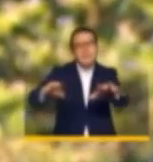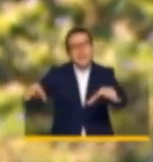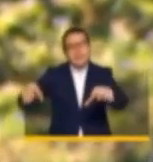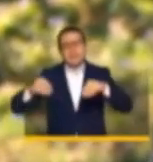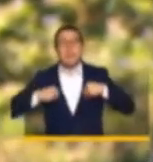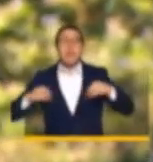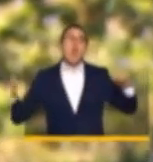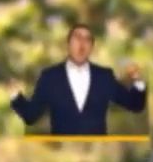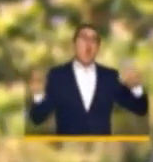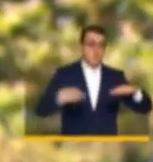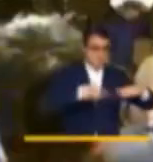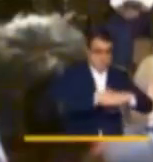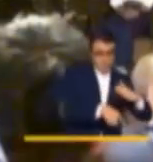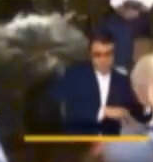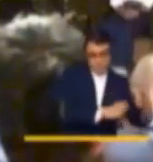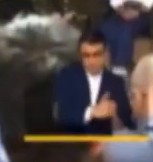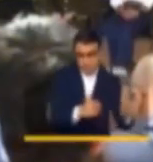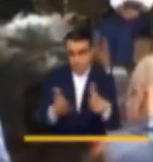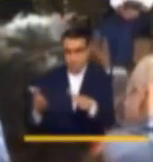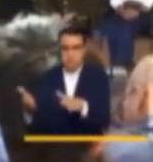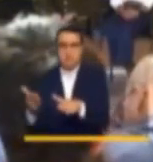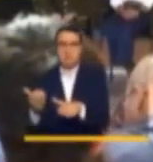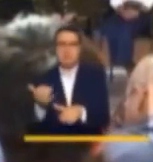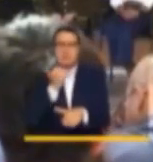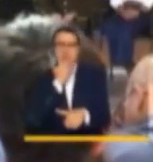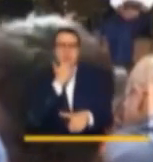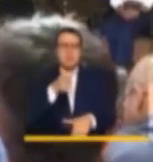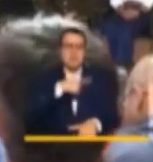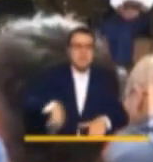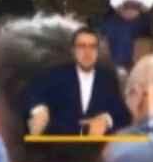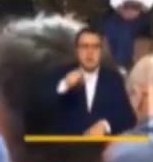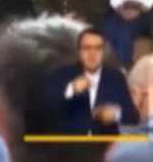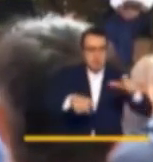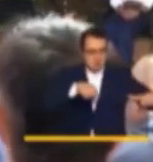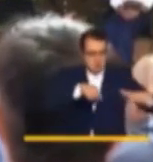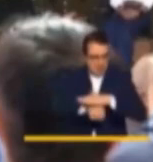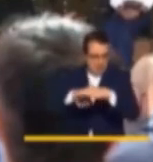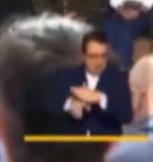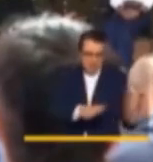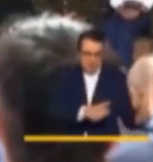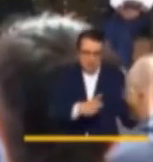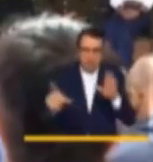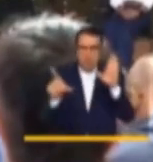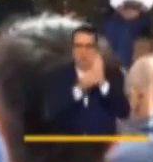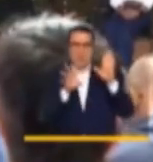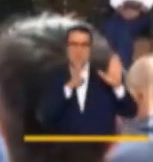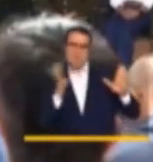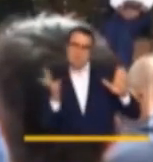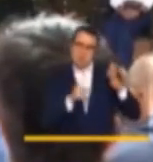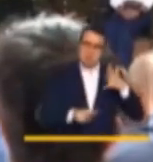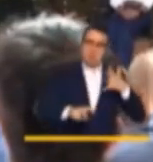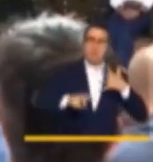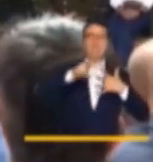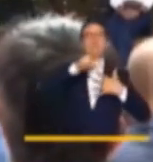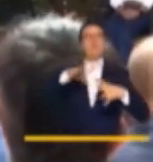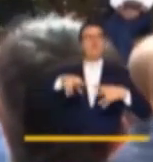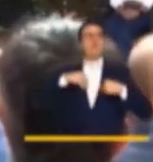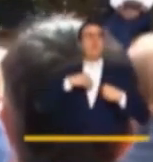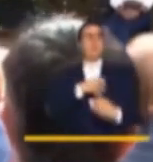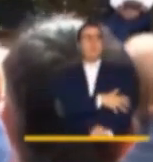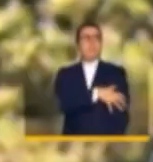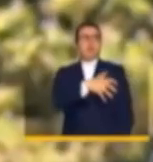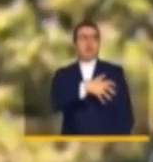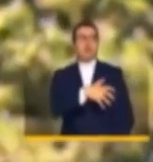presidente Petro y que lo hace también a su manera el presidente AMLO y lo hace